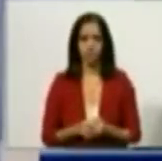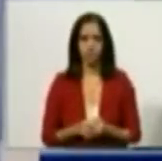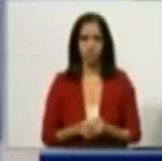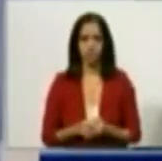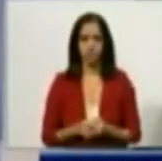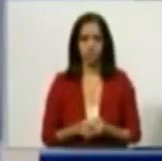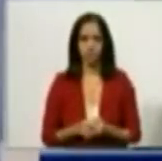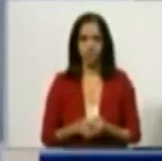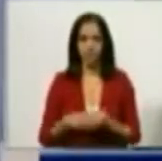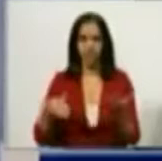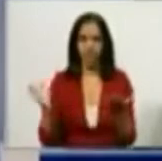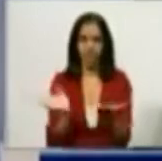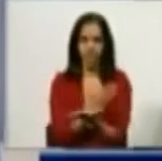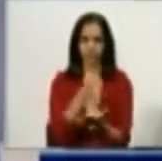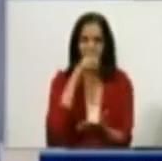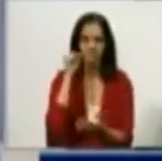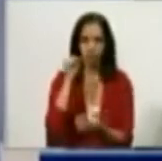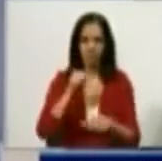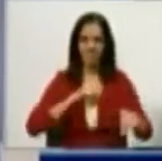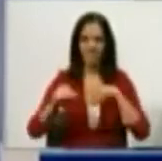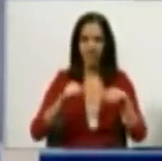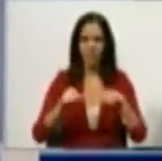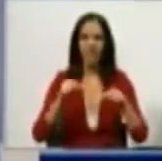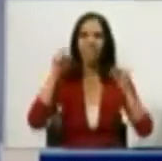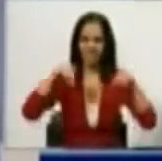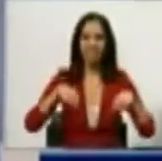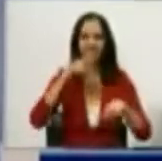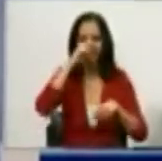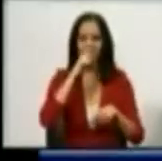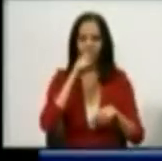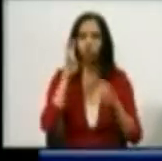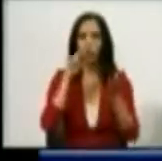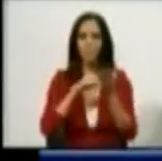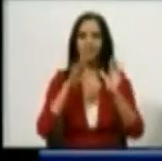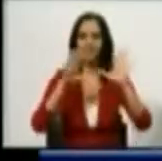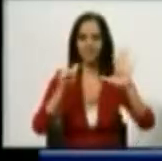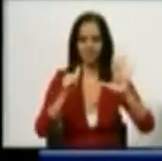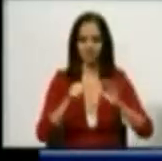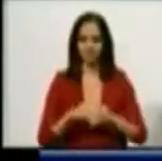la salida de maduro y su régimen en este año 2016